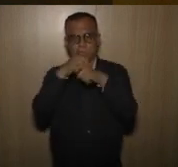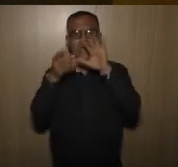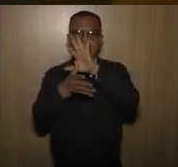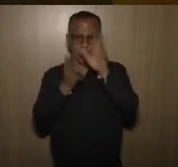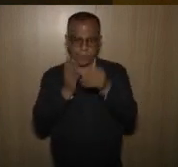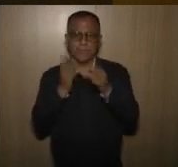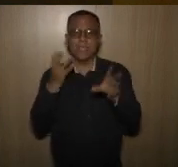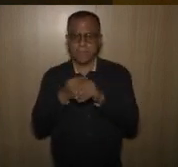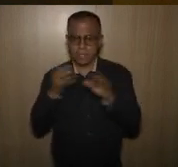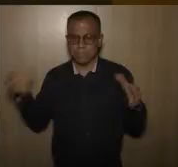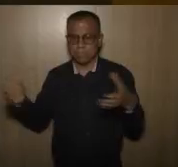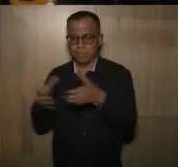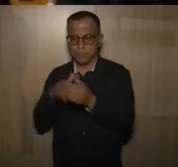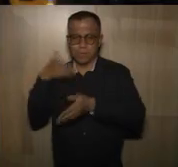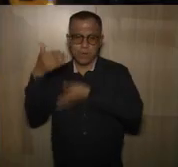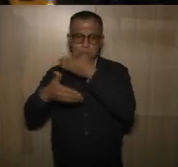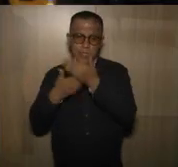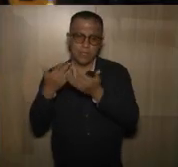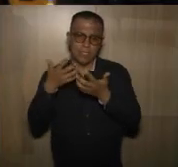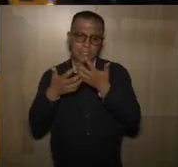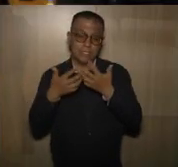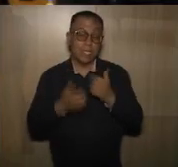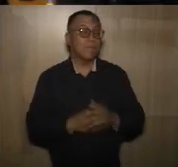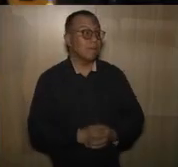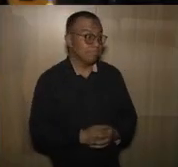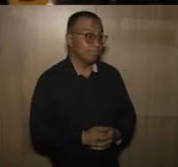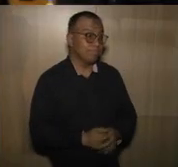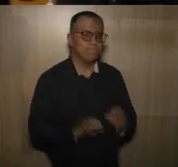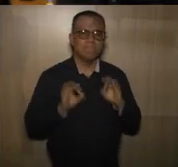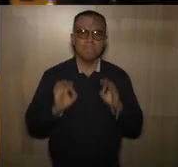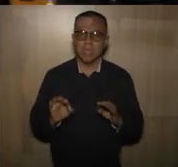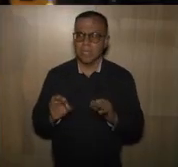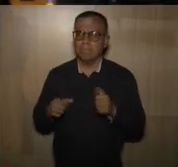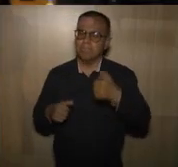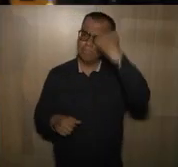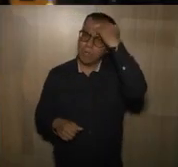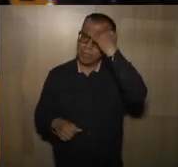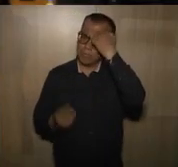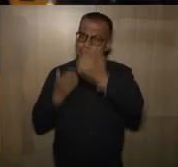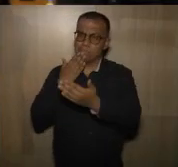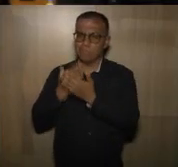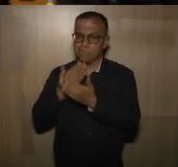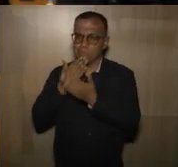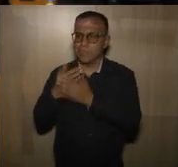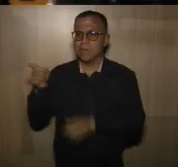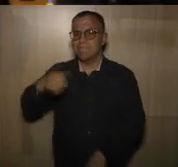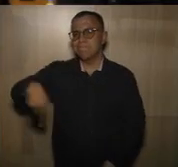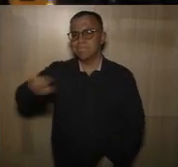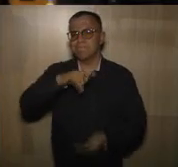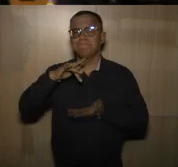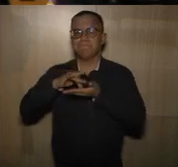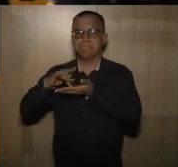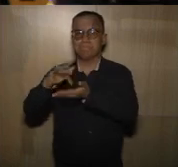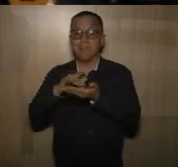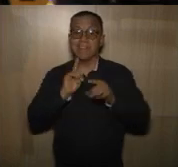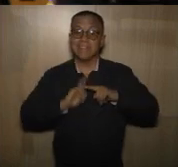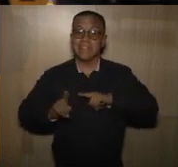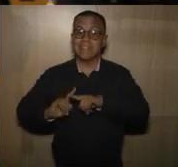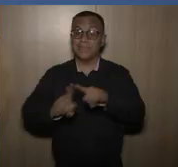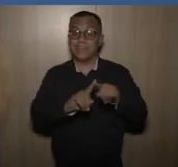del sistema de aseguramiento? Bien, profesor Peláez, agradezco mucho la participación de los